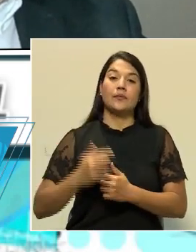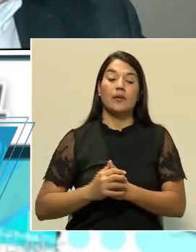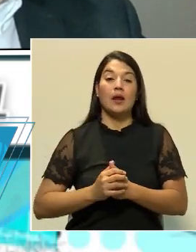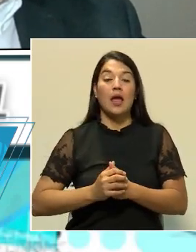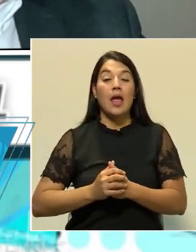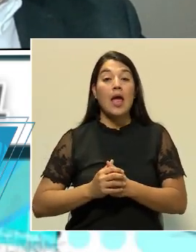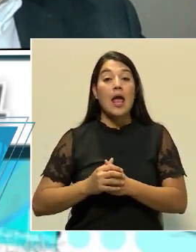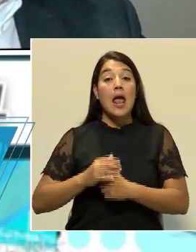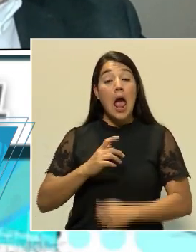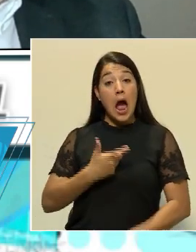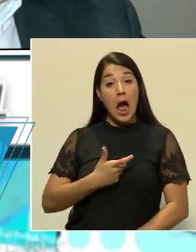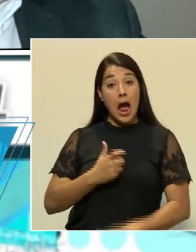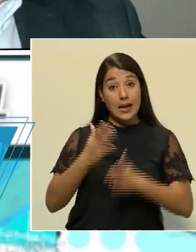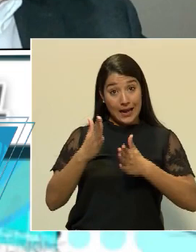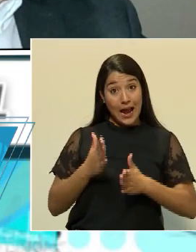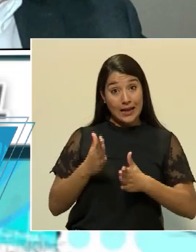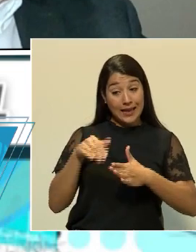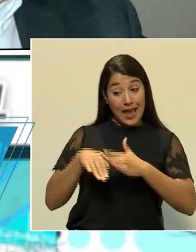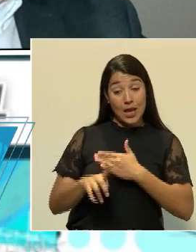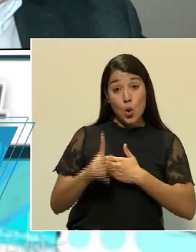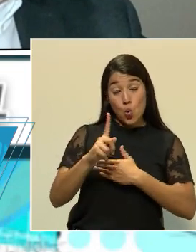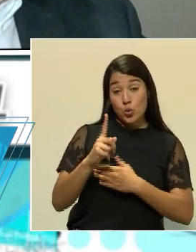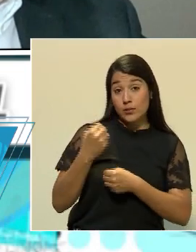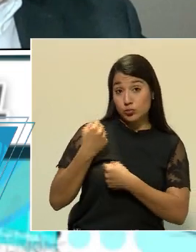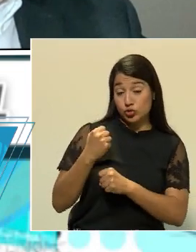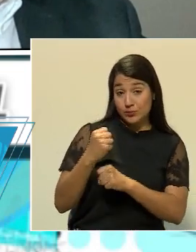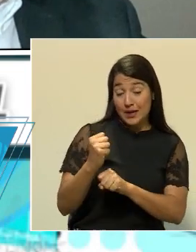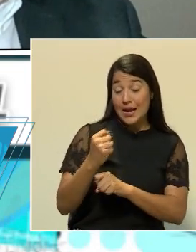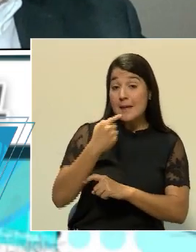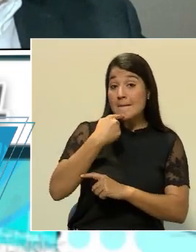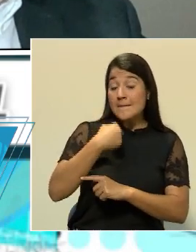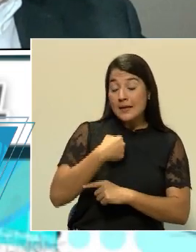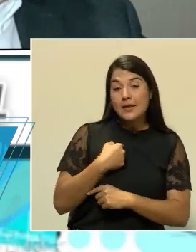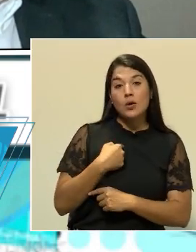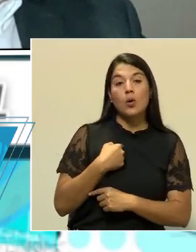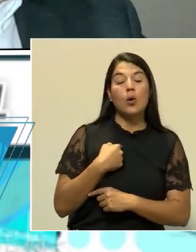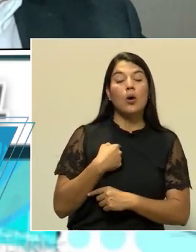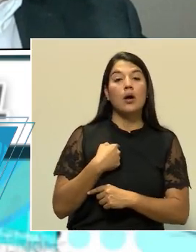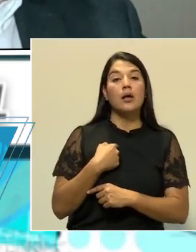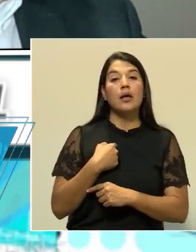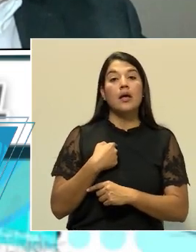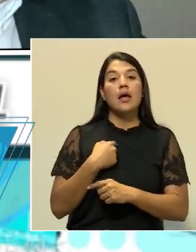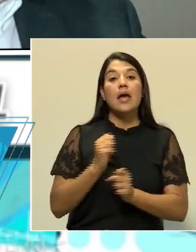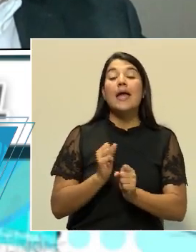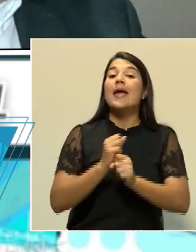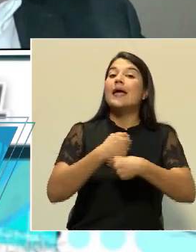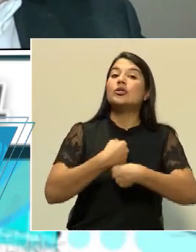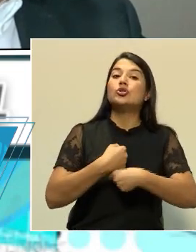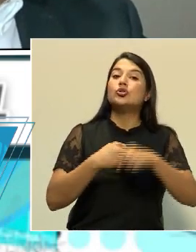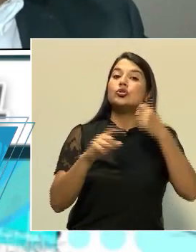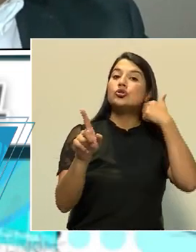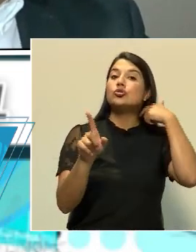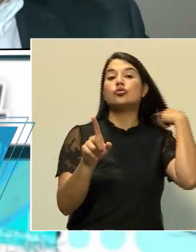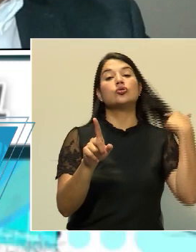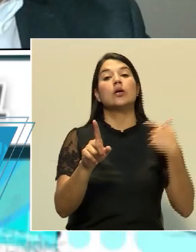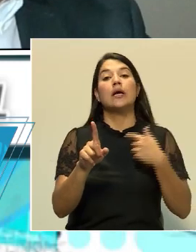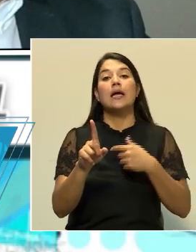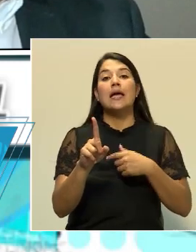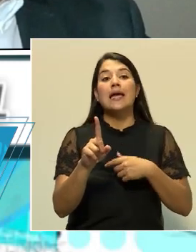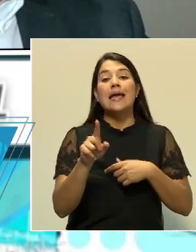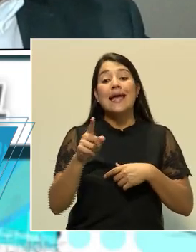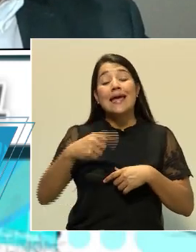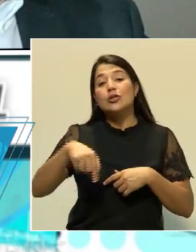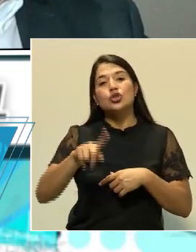el alcalde de una municipalidad nos decía que ellos no van a hacer una moratoria o no le van a cobrar, van a hacer